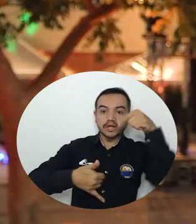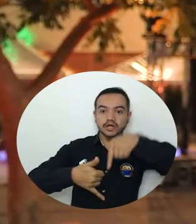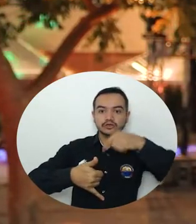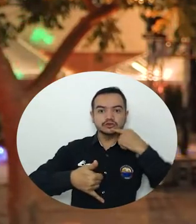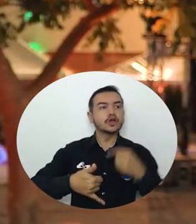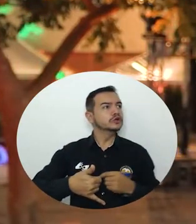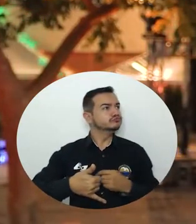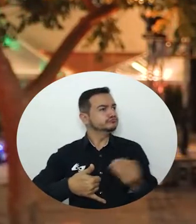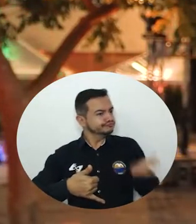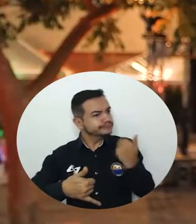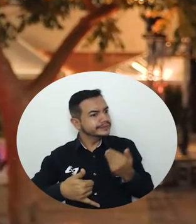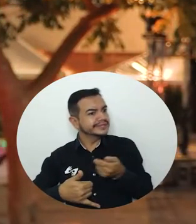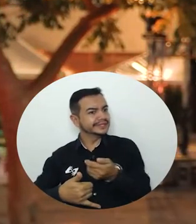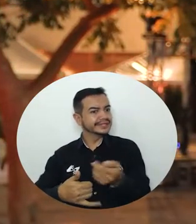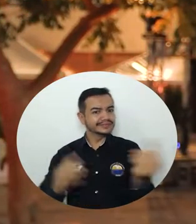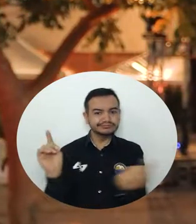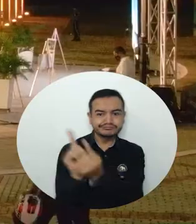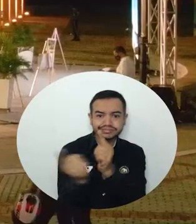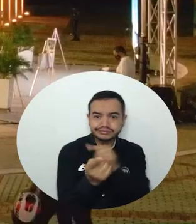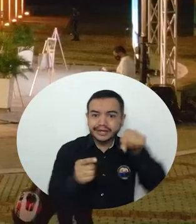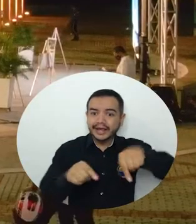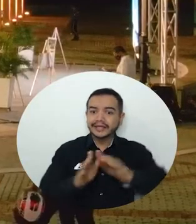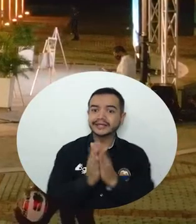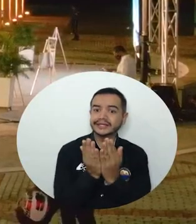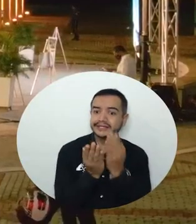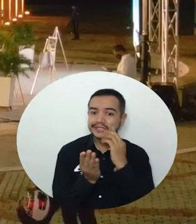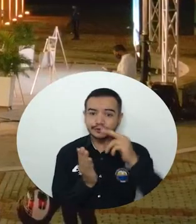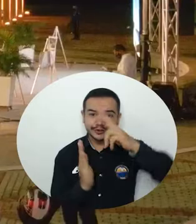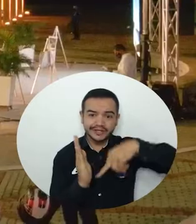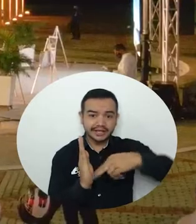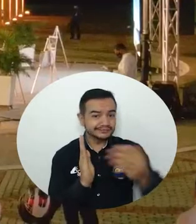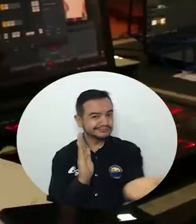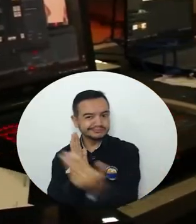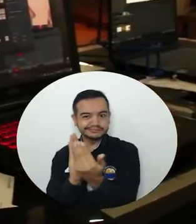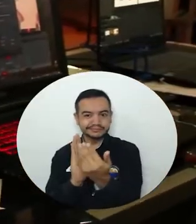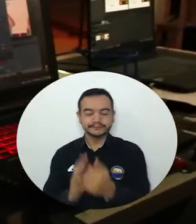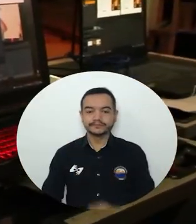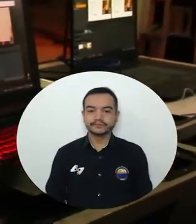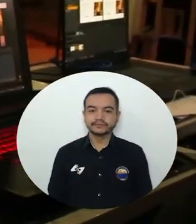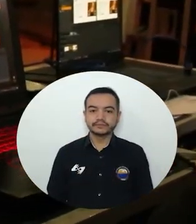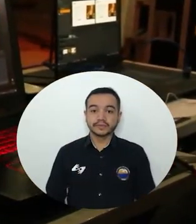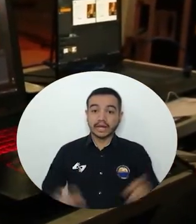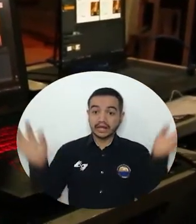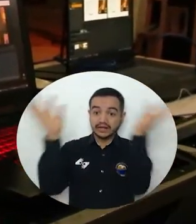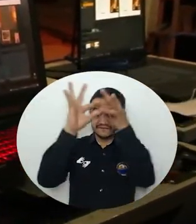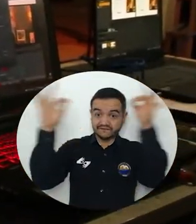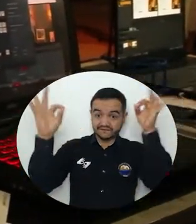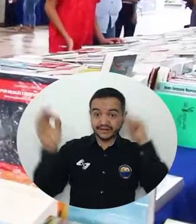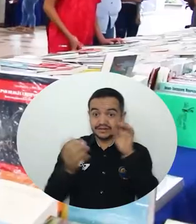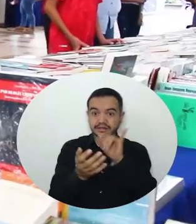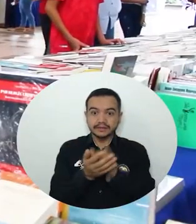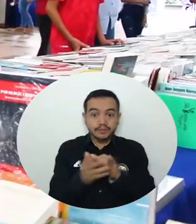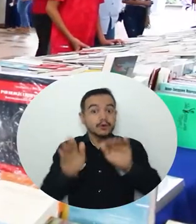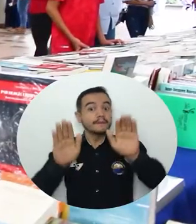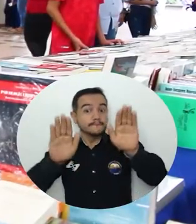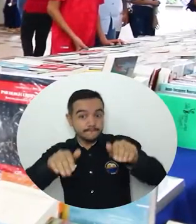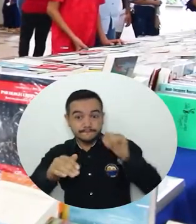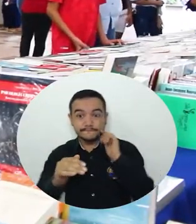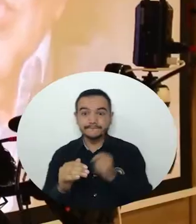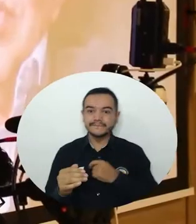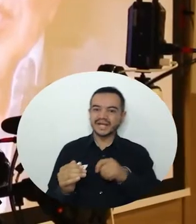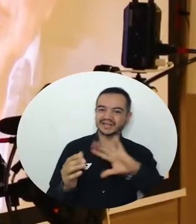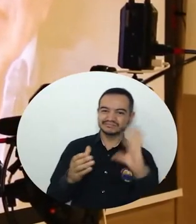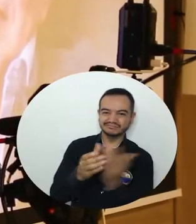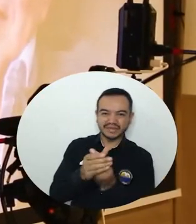universidad que dice recontrémonos alrededor de los libros. Con el lema de aún más incluyentes e interconectados, lectura, arte y cultura,